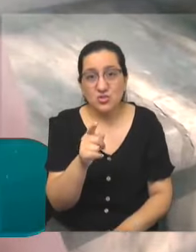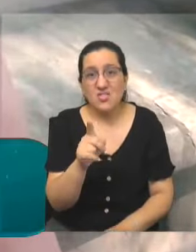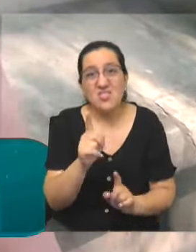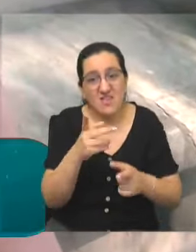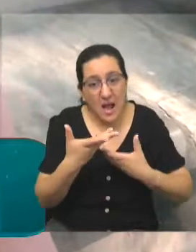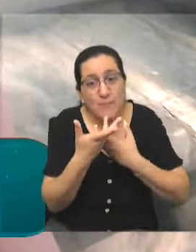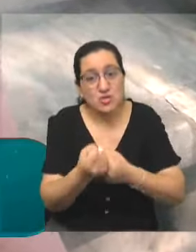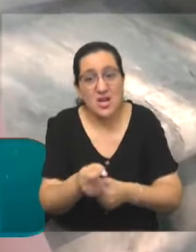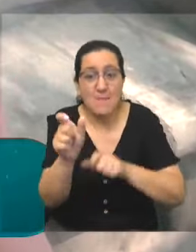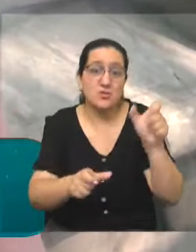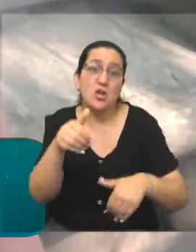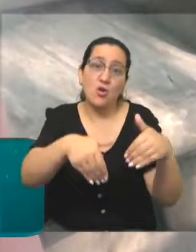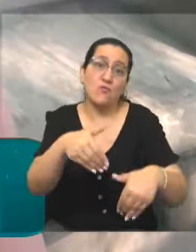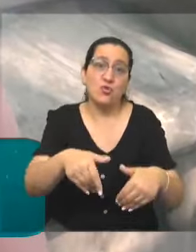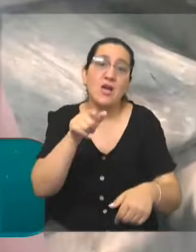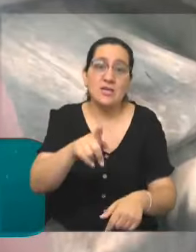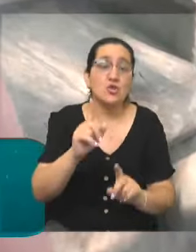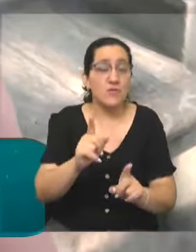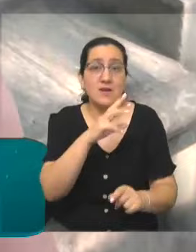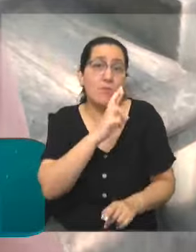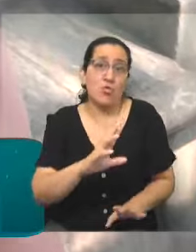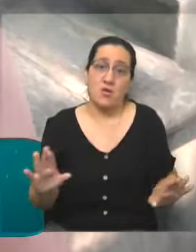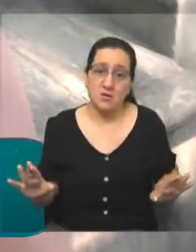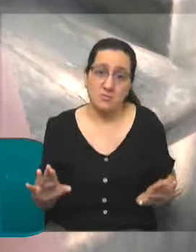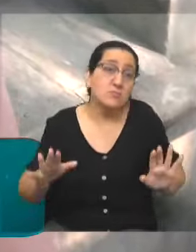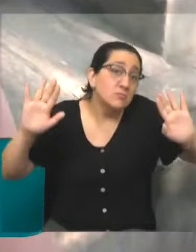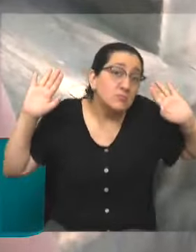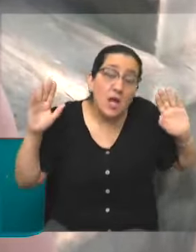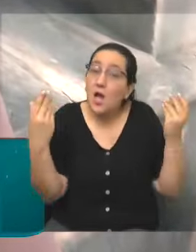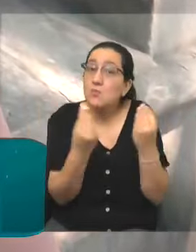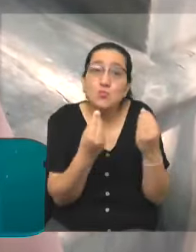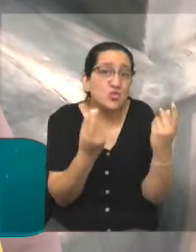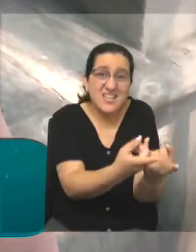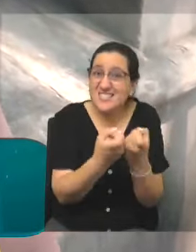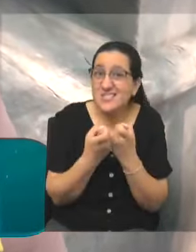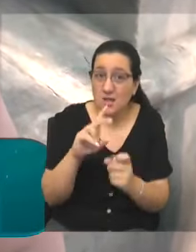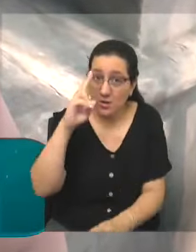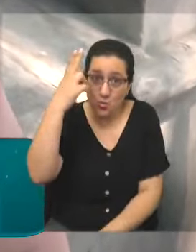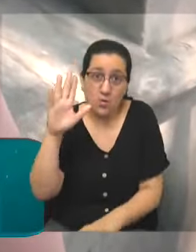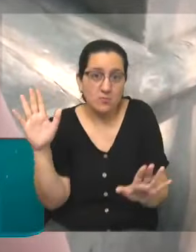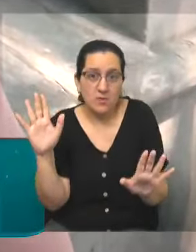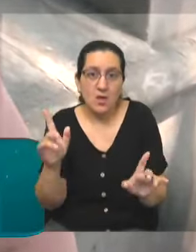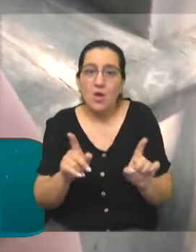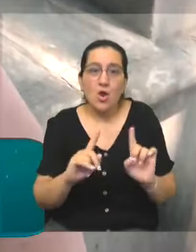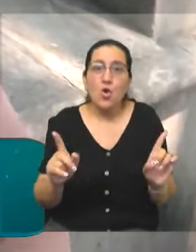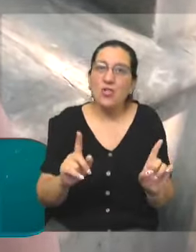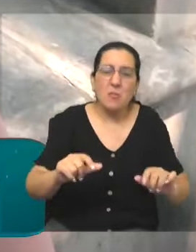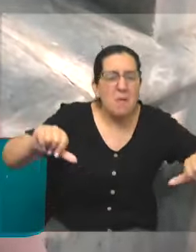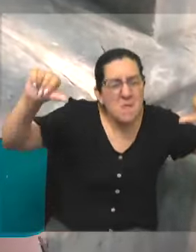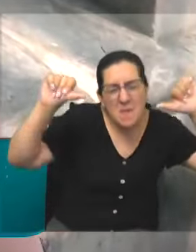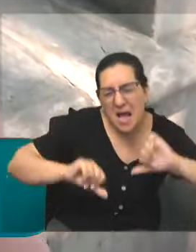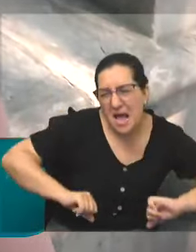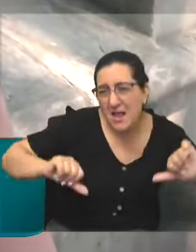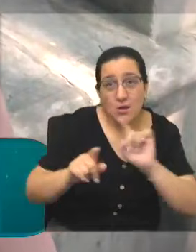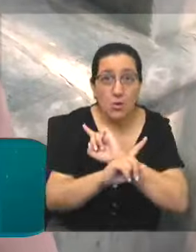Y si la gente los votó, bueno, ellos tienen que responder, hay mucha necesidad en Uruguay, no estamos mal,